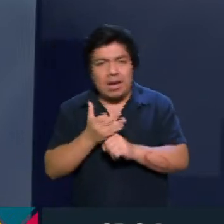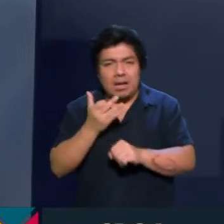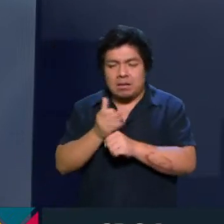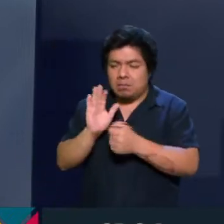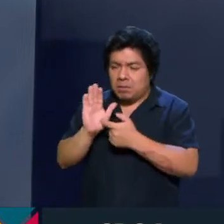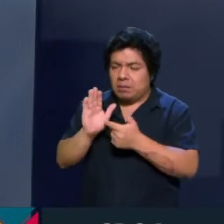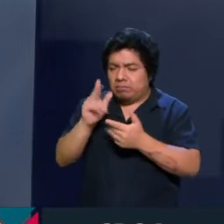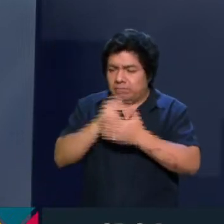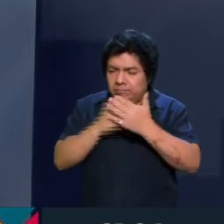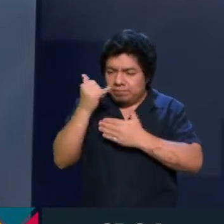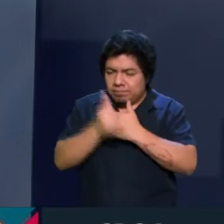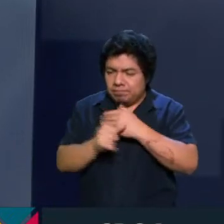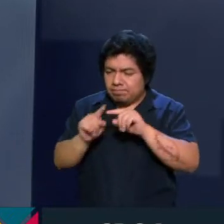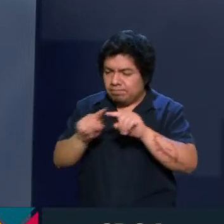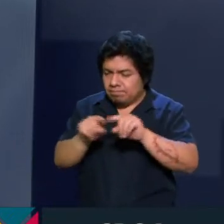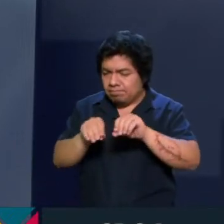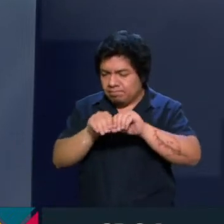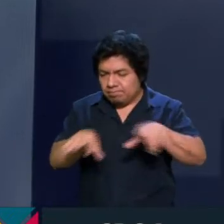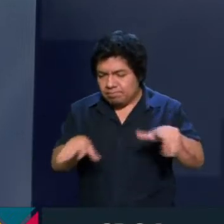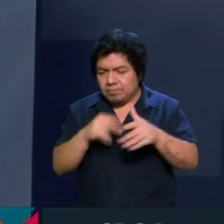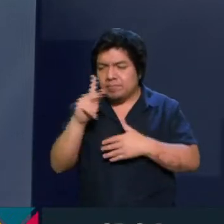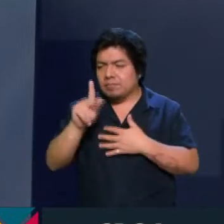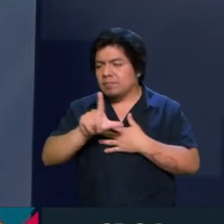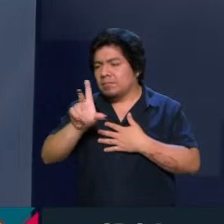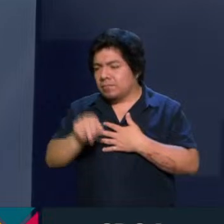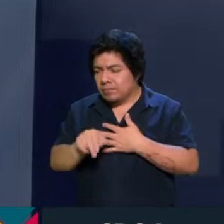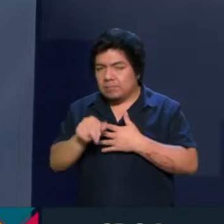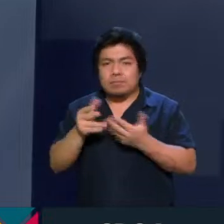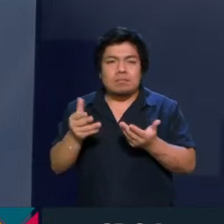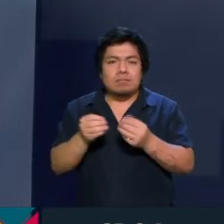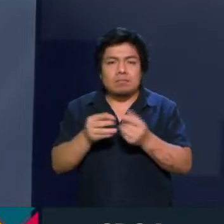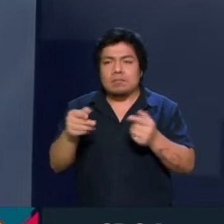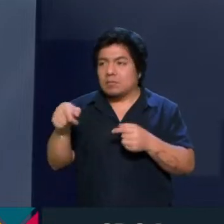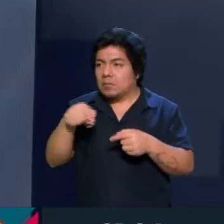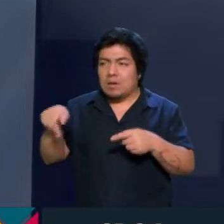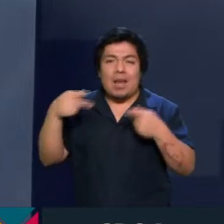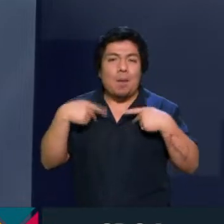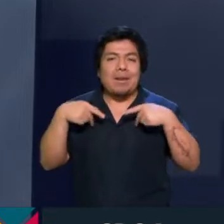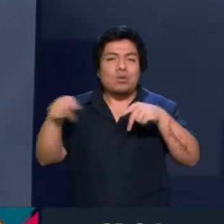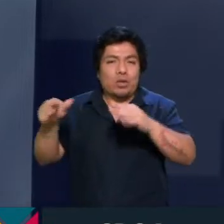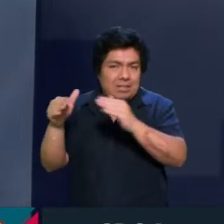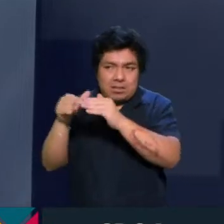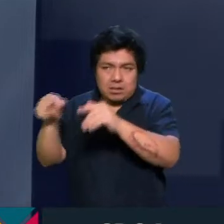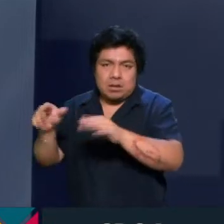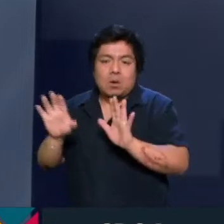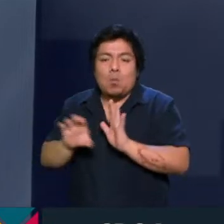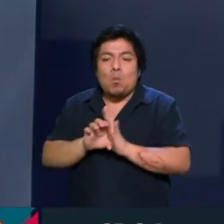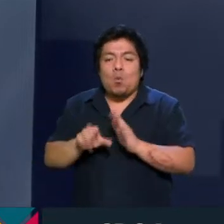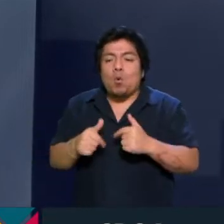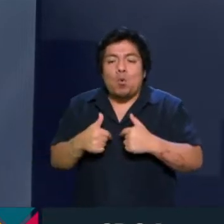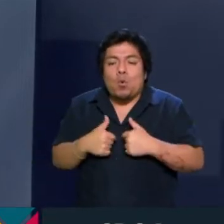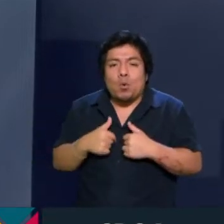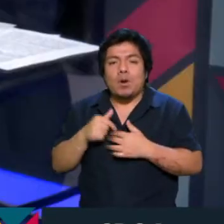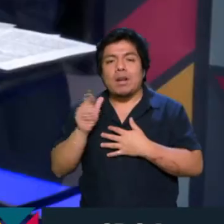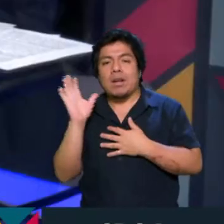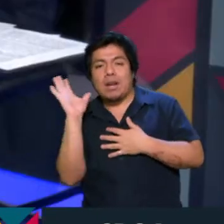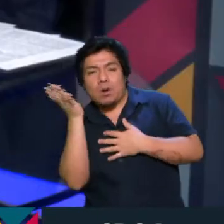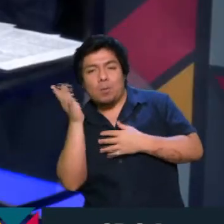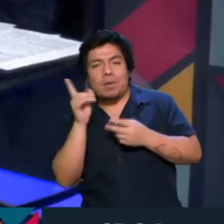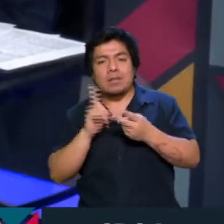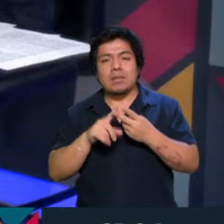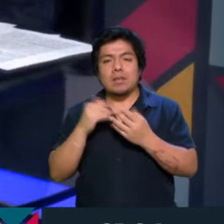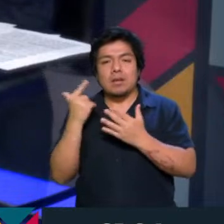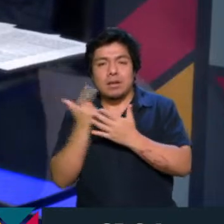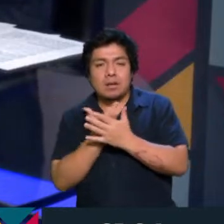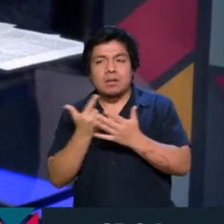justamente estas proyecciones y planes financieros, pero a quienes nos están viendo en casita, yo que soy a lo mejor un mesero, un contador,